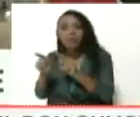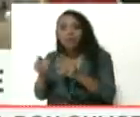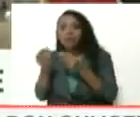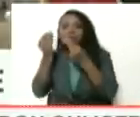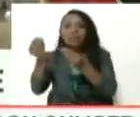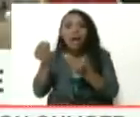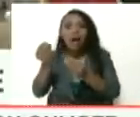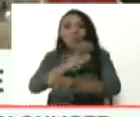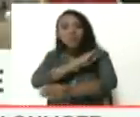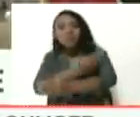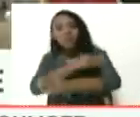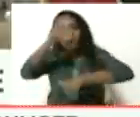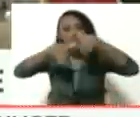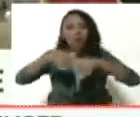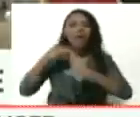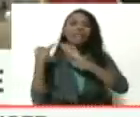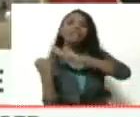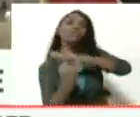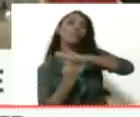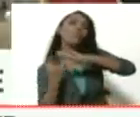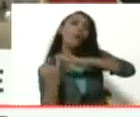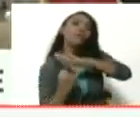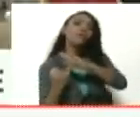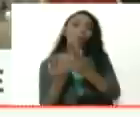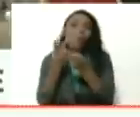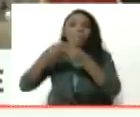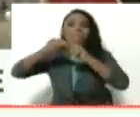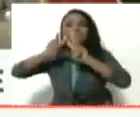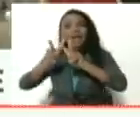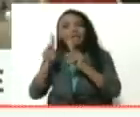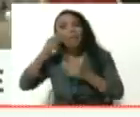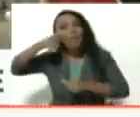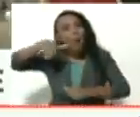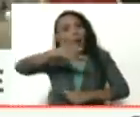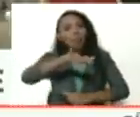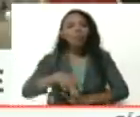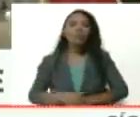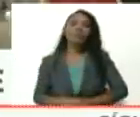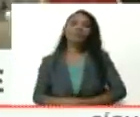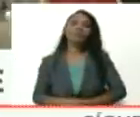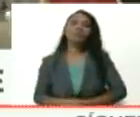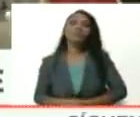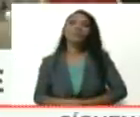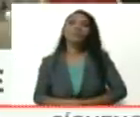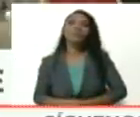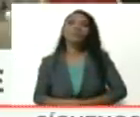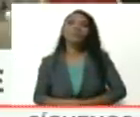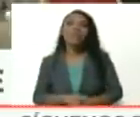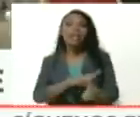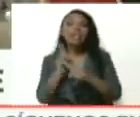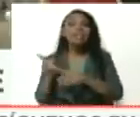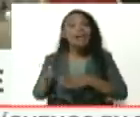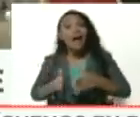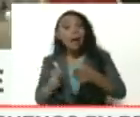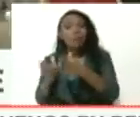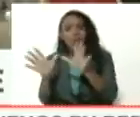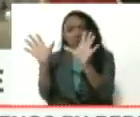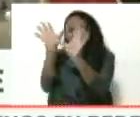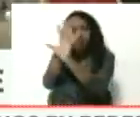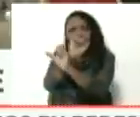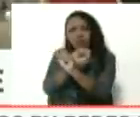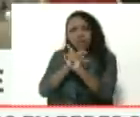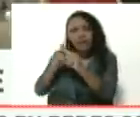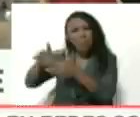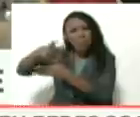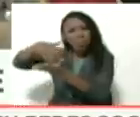poder electoral como instrumento de paz para el pueblo. Ese camino oscuro de